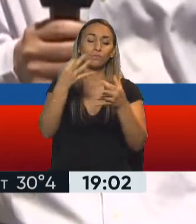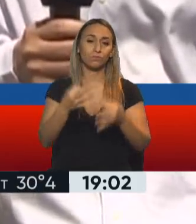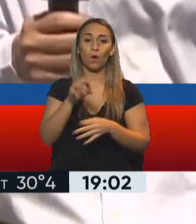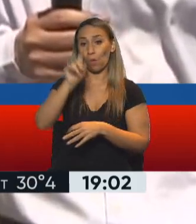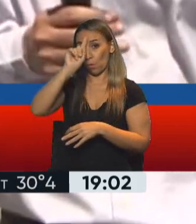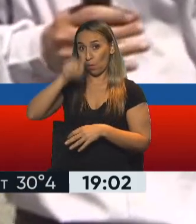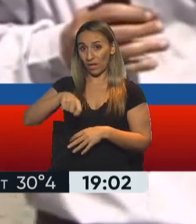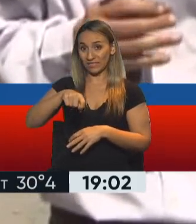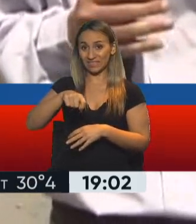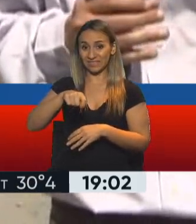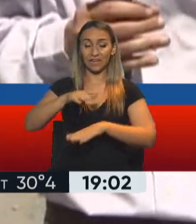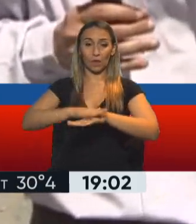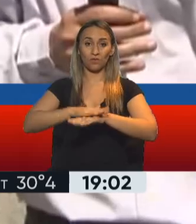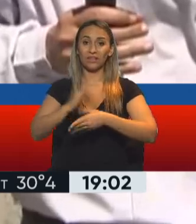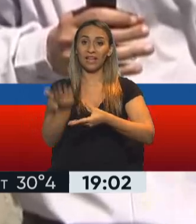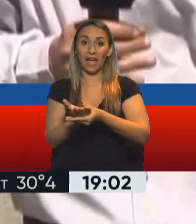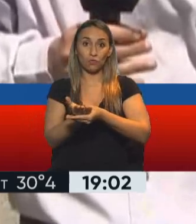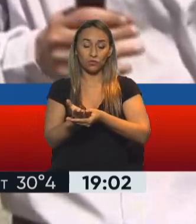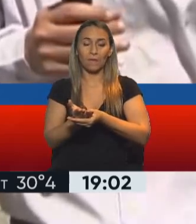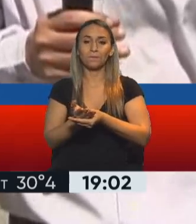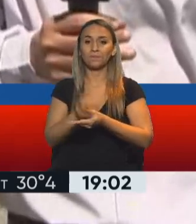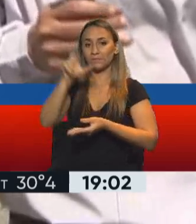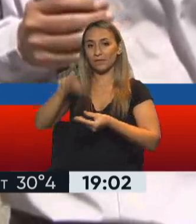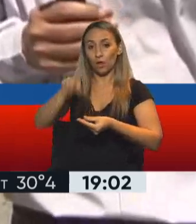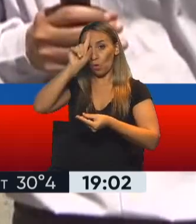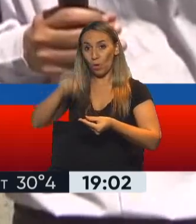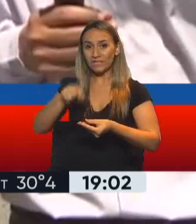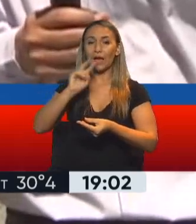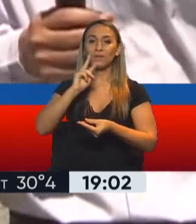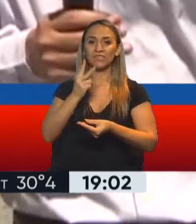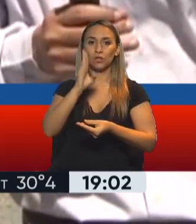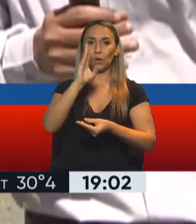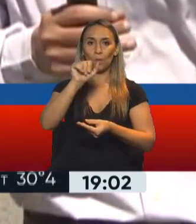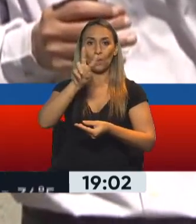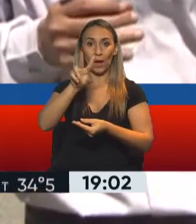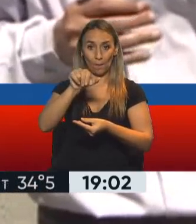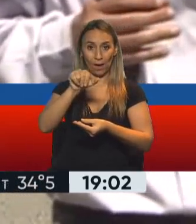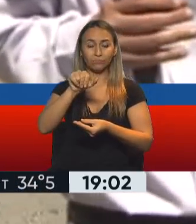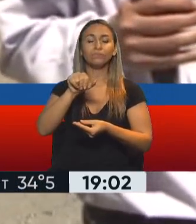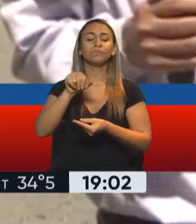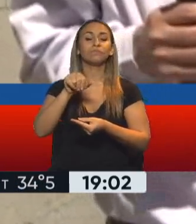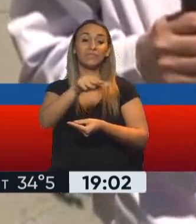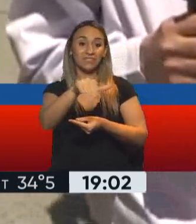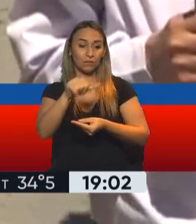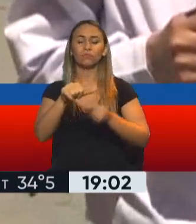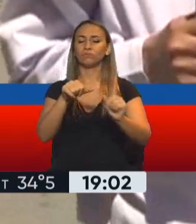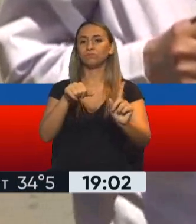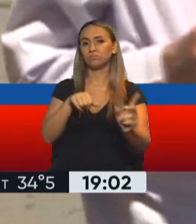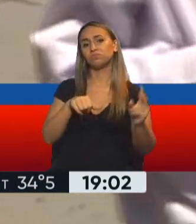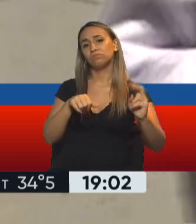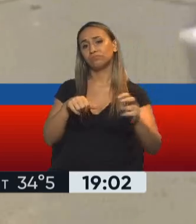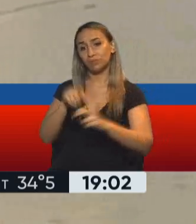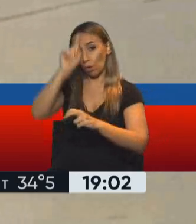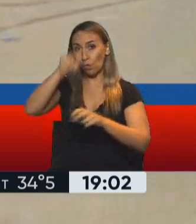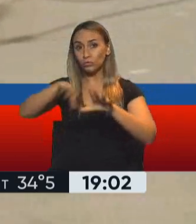que entiende en la causa, me estoy refiriendo a Martín Baba, ingresó al juzgado. Estuvo aproximadamente